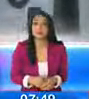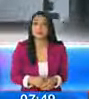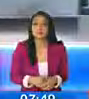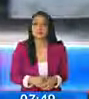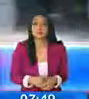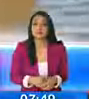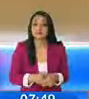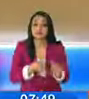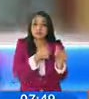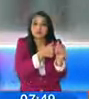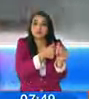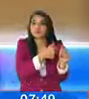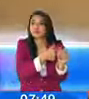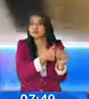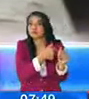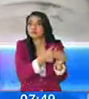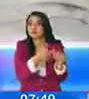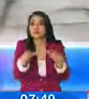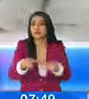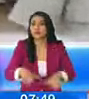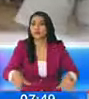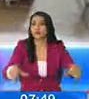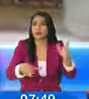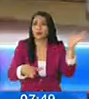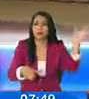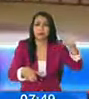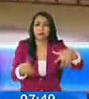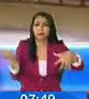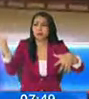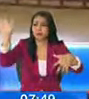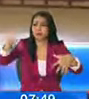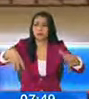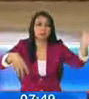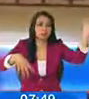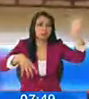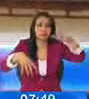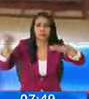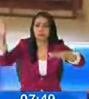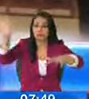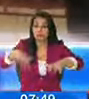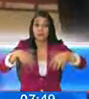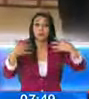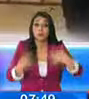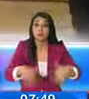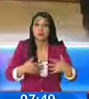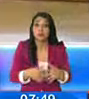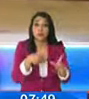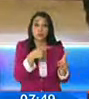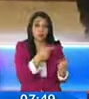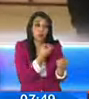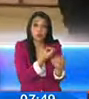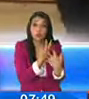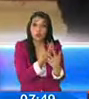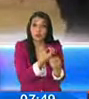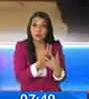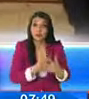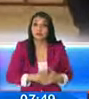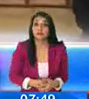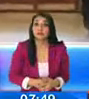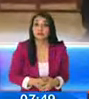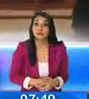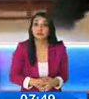estamos cerca de un lugar donde prácticamente está colapsado para que podamos usted nos pueda empezar a contar lo que hablamos detrás de